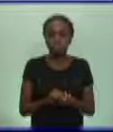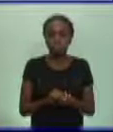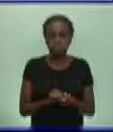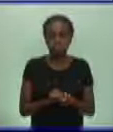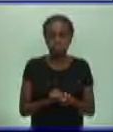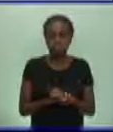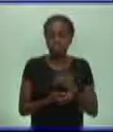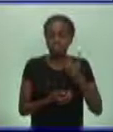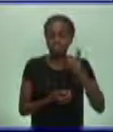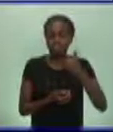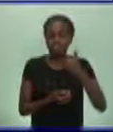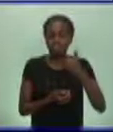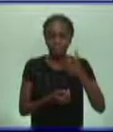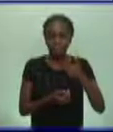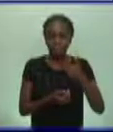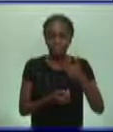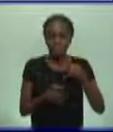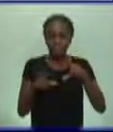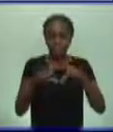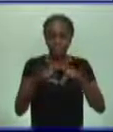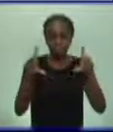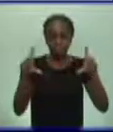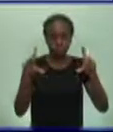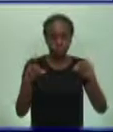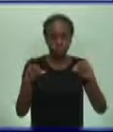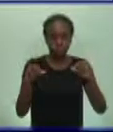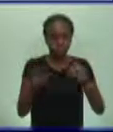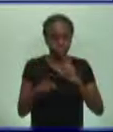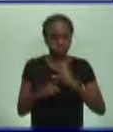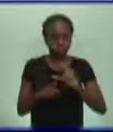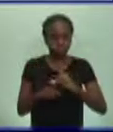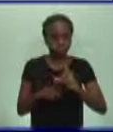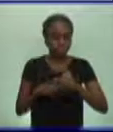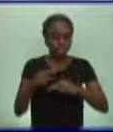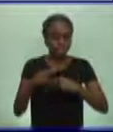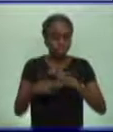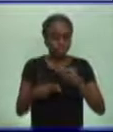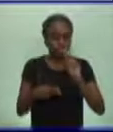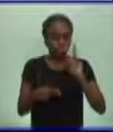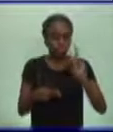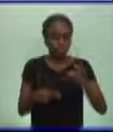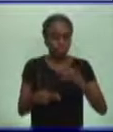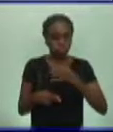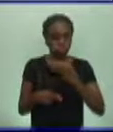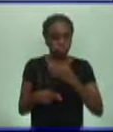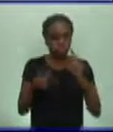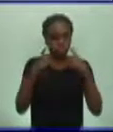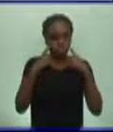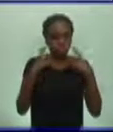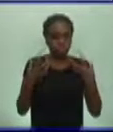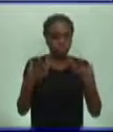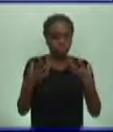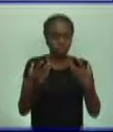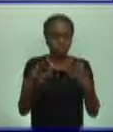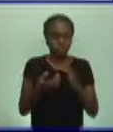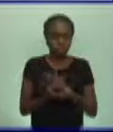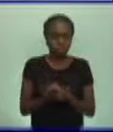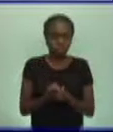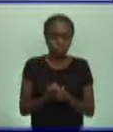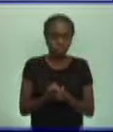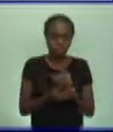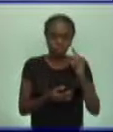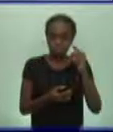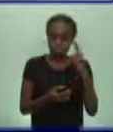Muy bien. En la lectura, el campesino hizo dos exclamaciones muy importantes. La